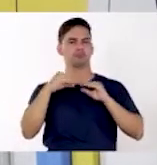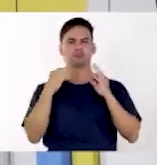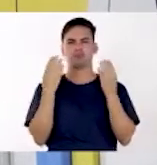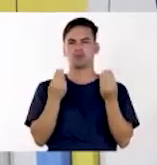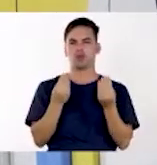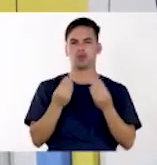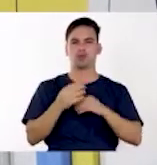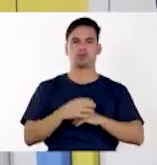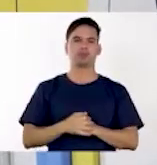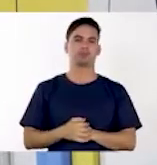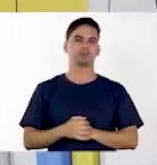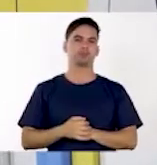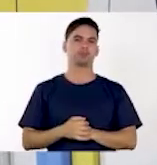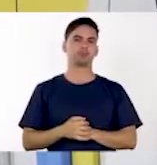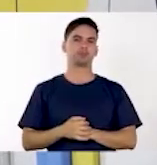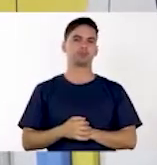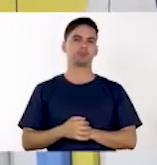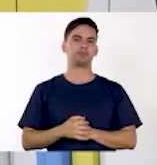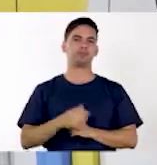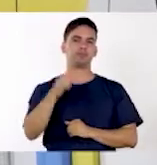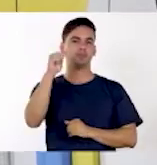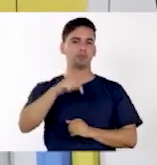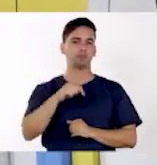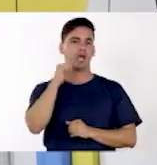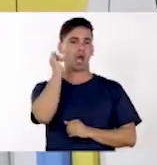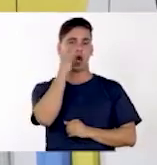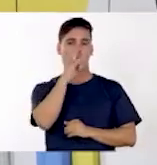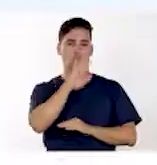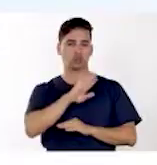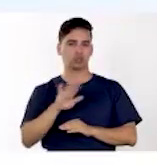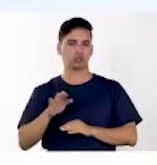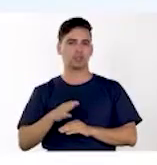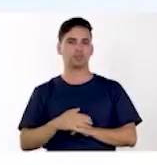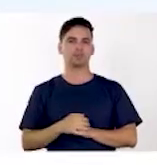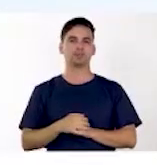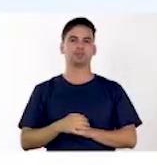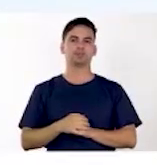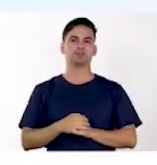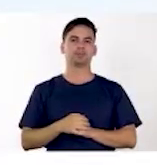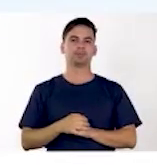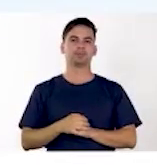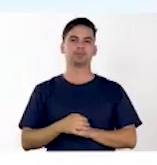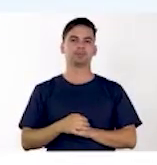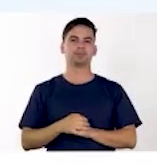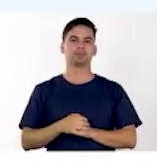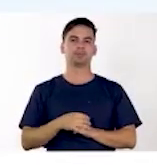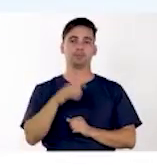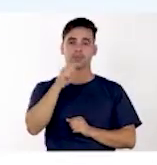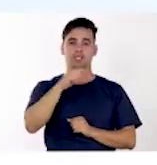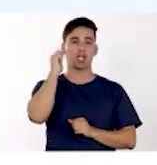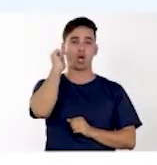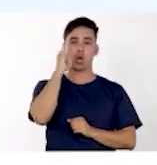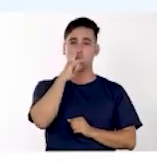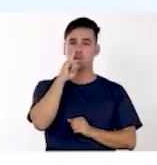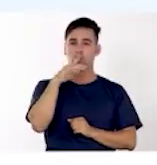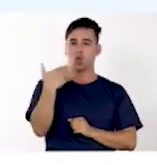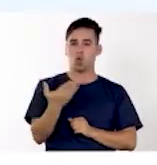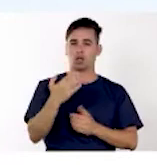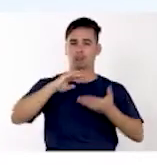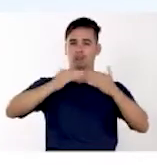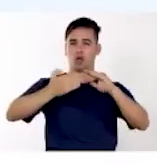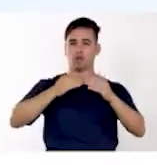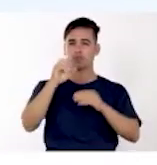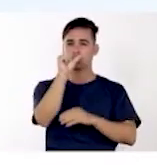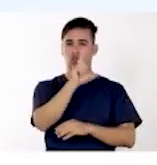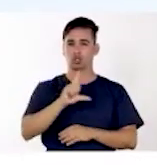de ella y vamos a dar las conclusiones. En las conclusiones, bueno, está ese conflicto